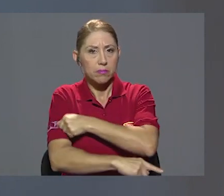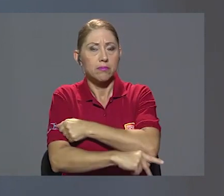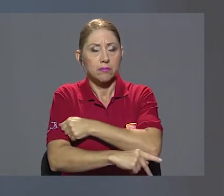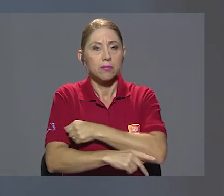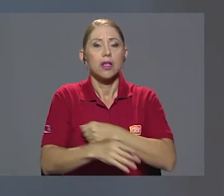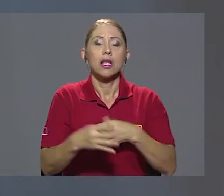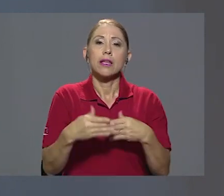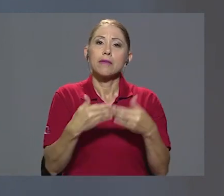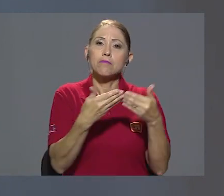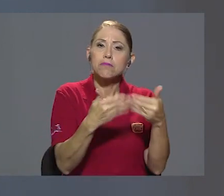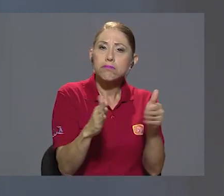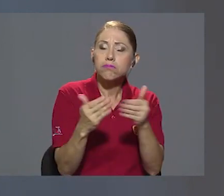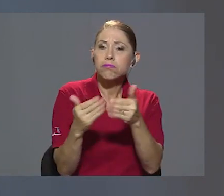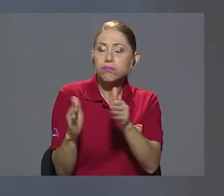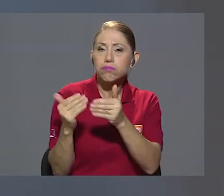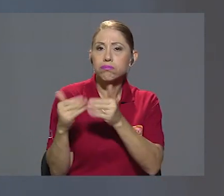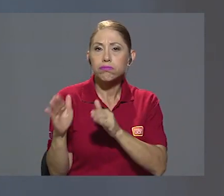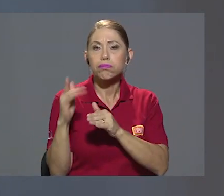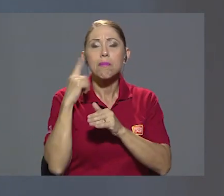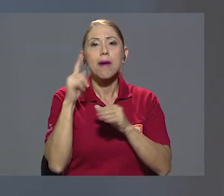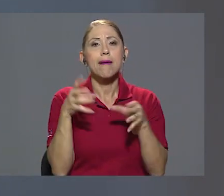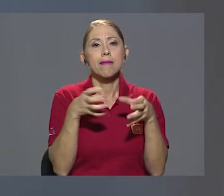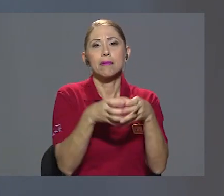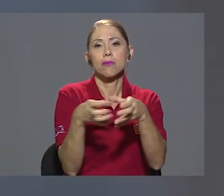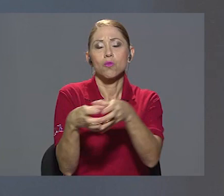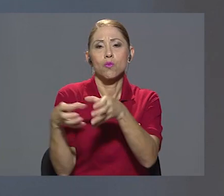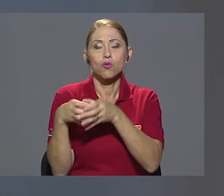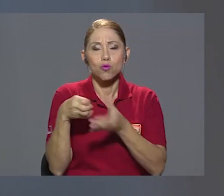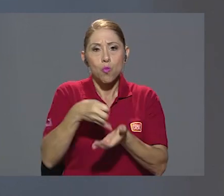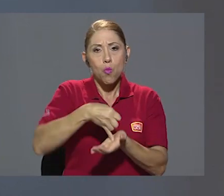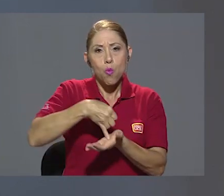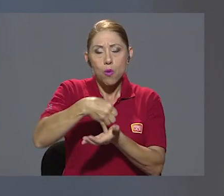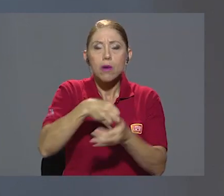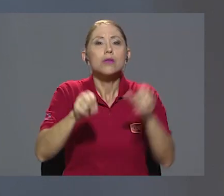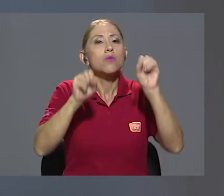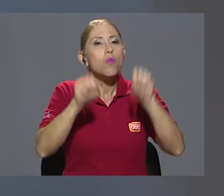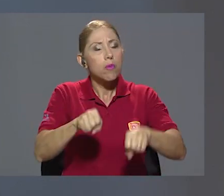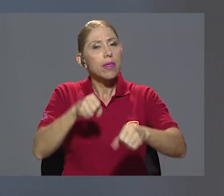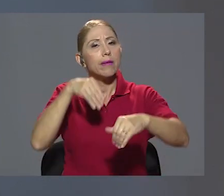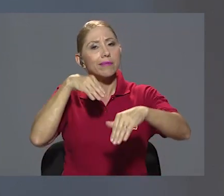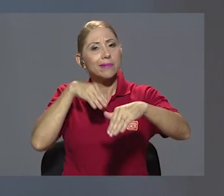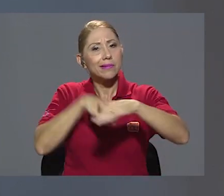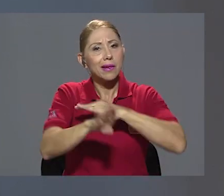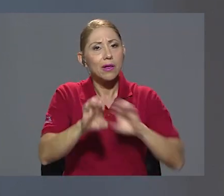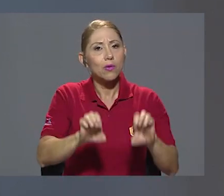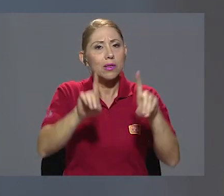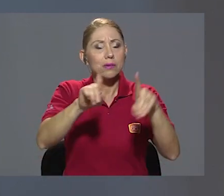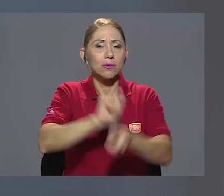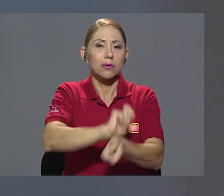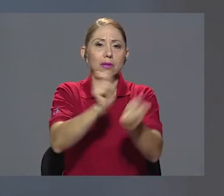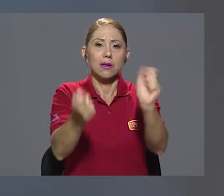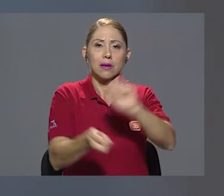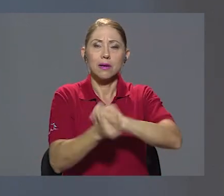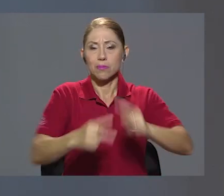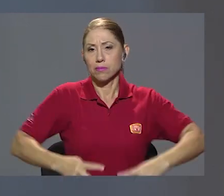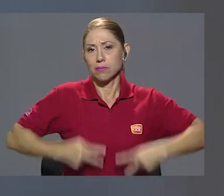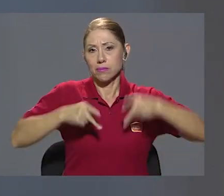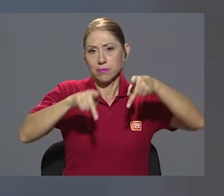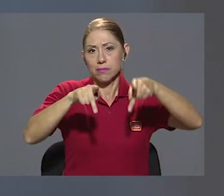y de generar esas aperturas para que los sectores más vulnerables tengan acceso a esa educación que le cambia la vida a la